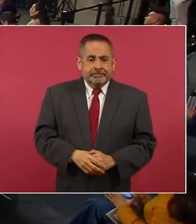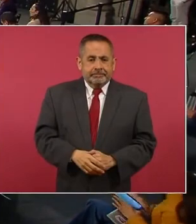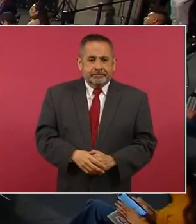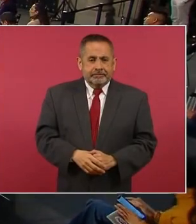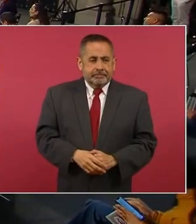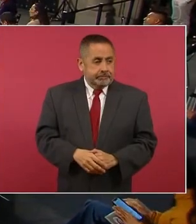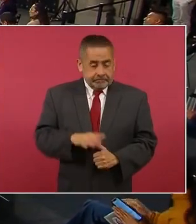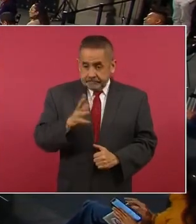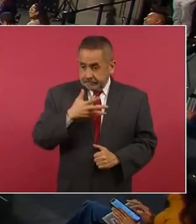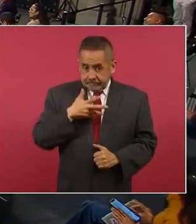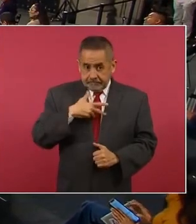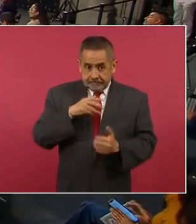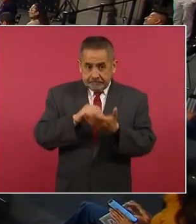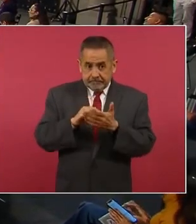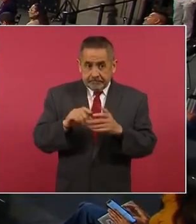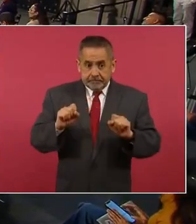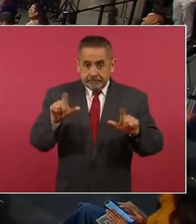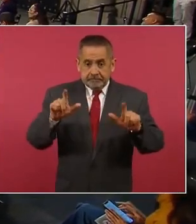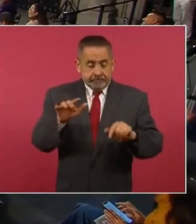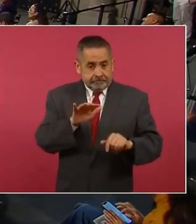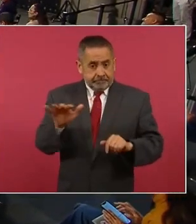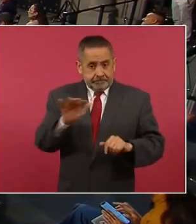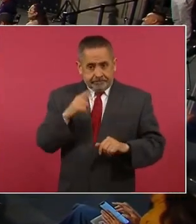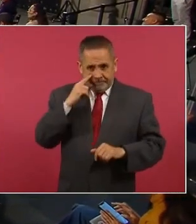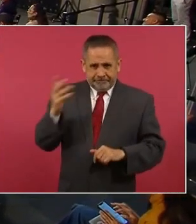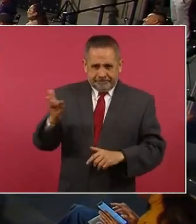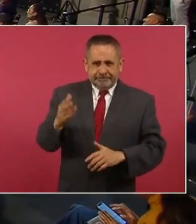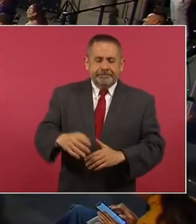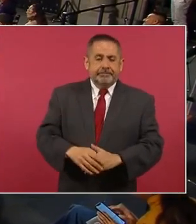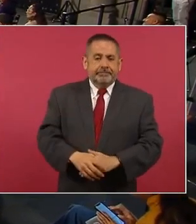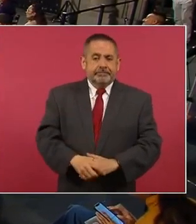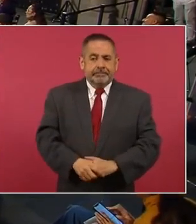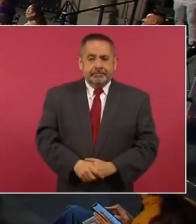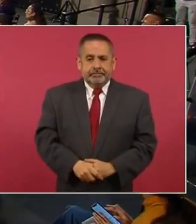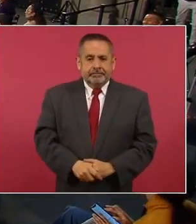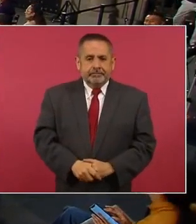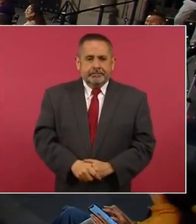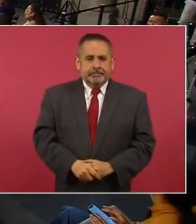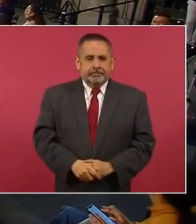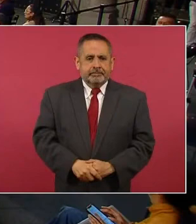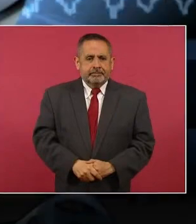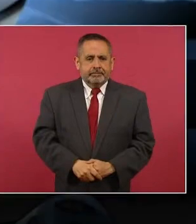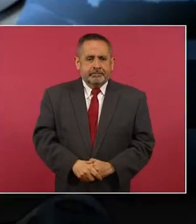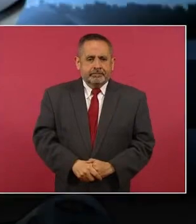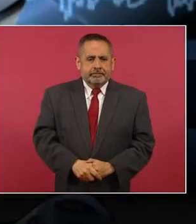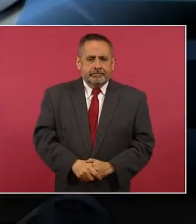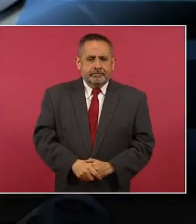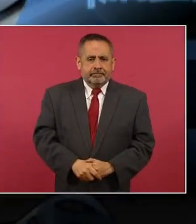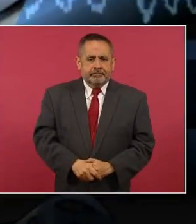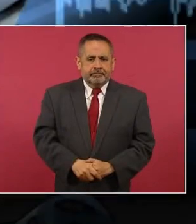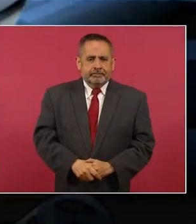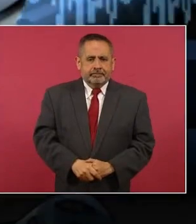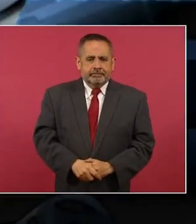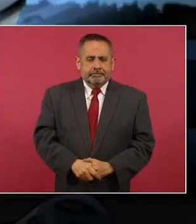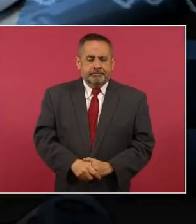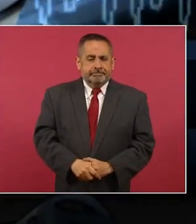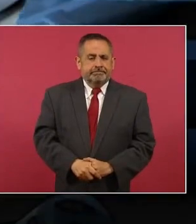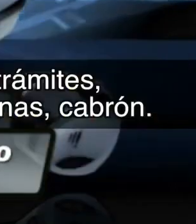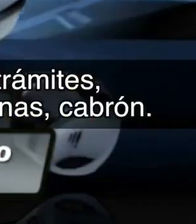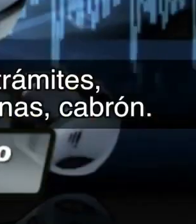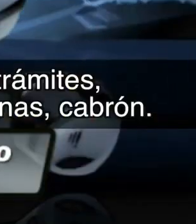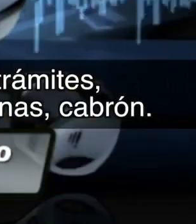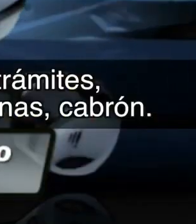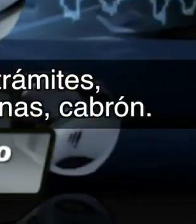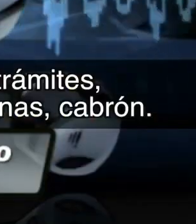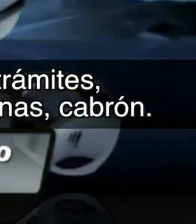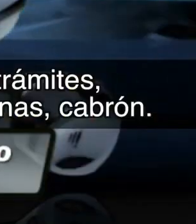¿Ya tienen el texto? ¿Sí? A ver. Perdóname, perdóname. ¿Puedes hablar? Sí, sí, dime, me escucho. Ah,